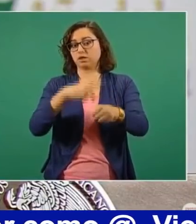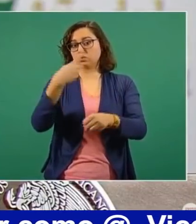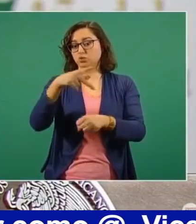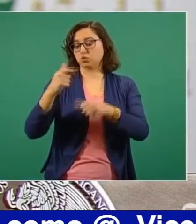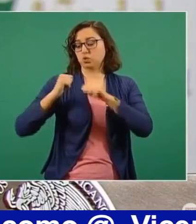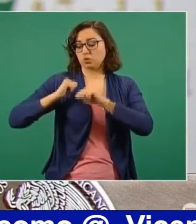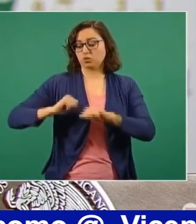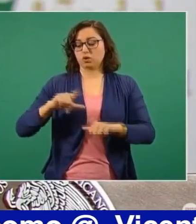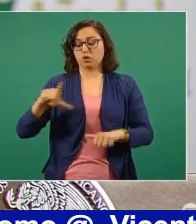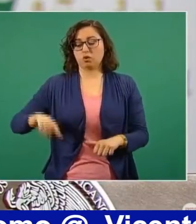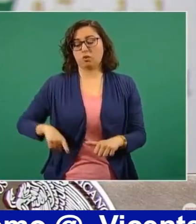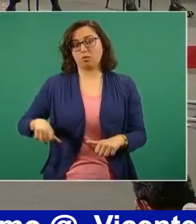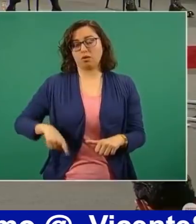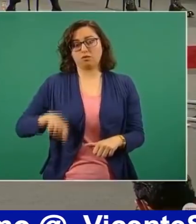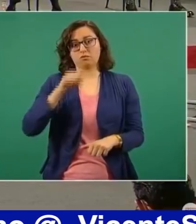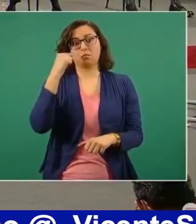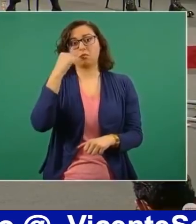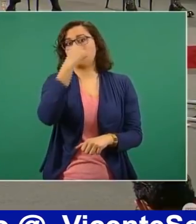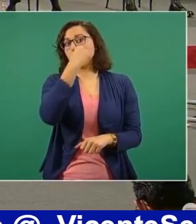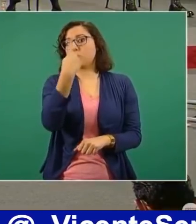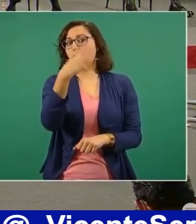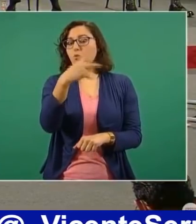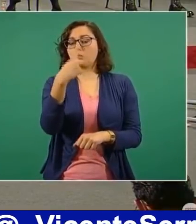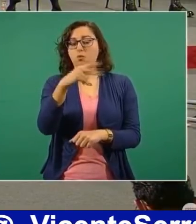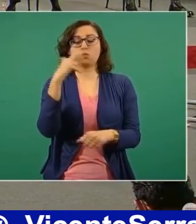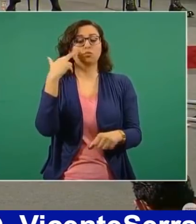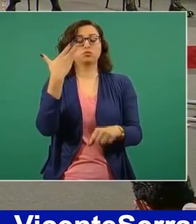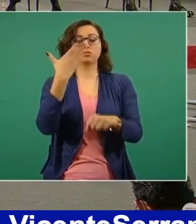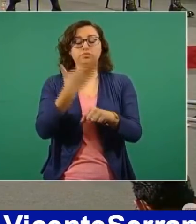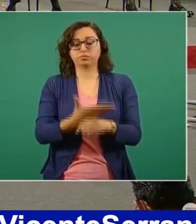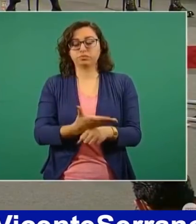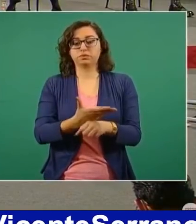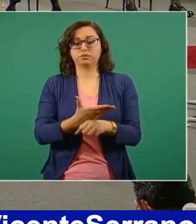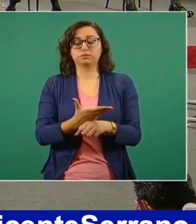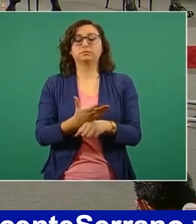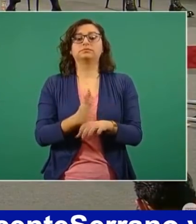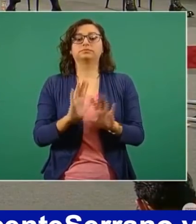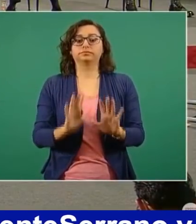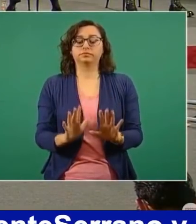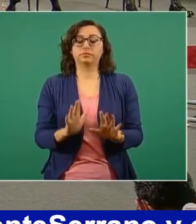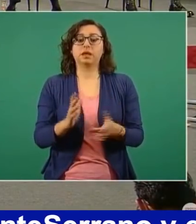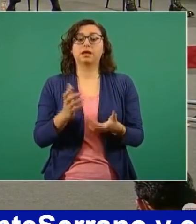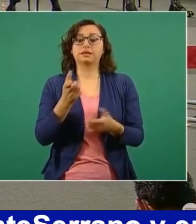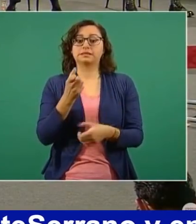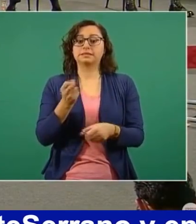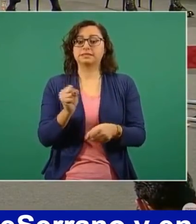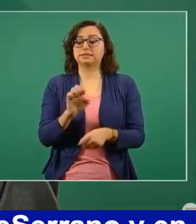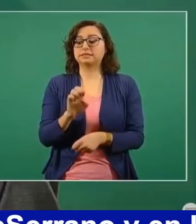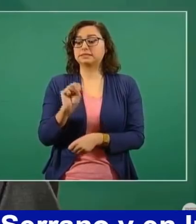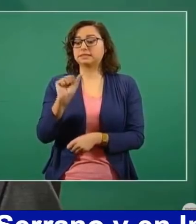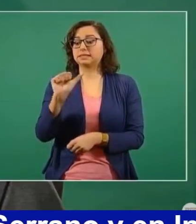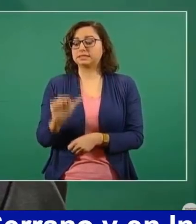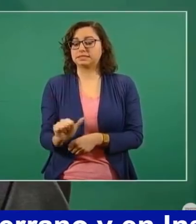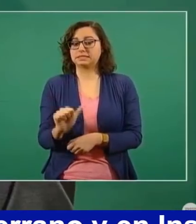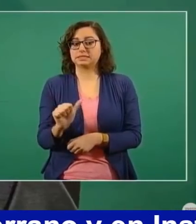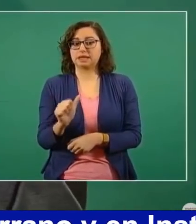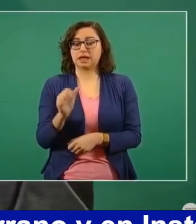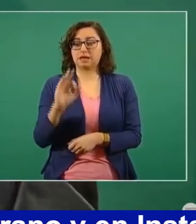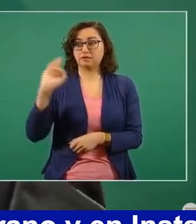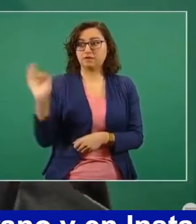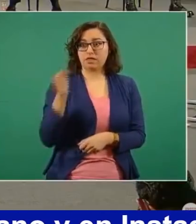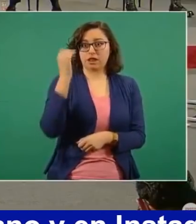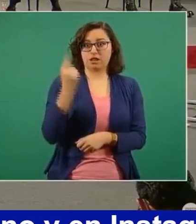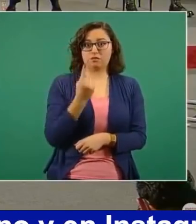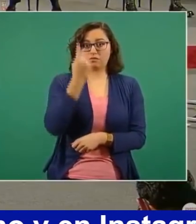son autoridad sanitaria, y además la Secretaría de Salud está descentralizada en las 32 entidades